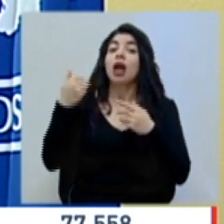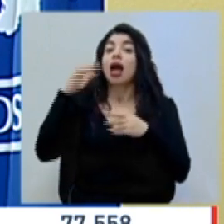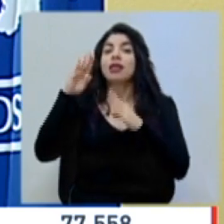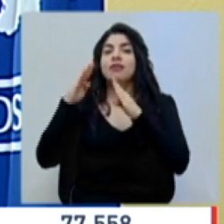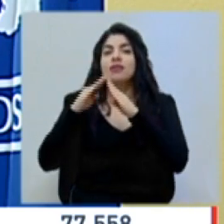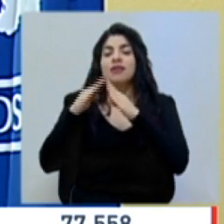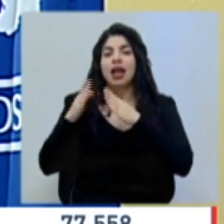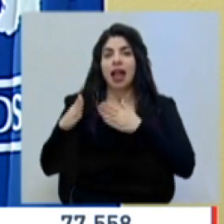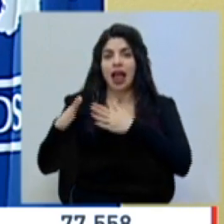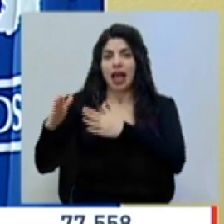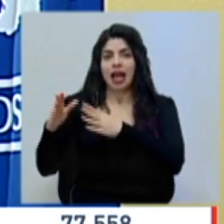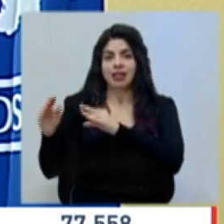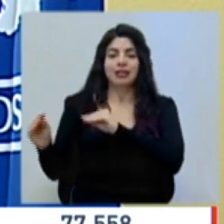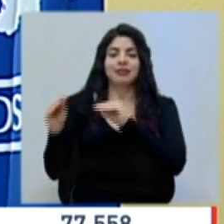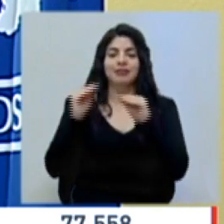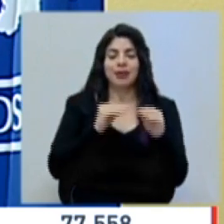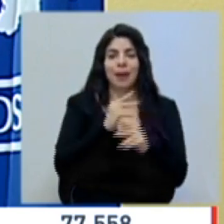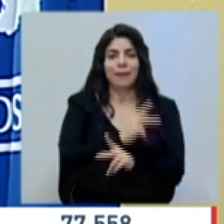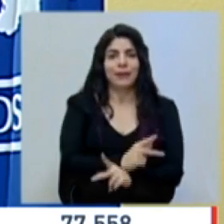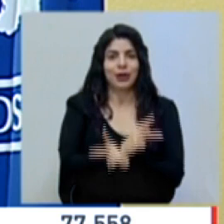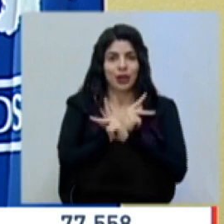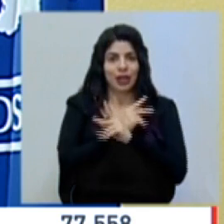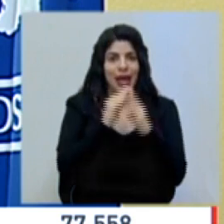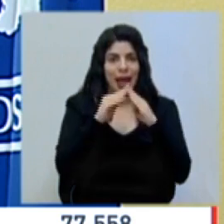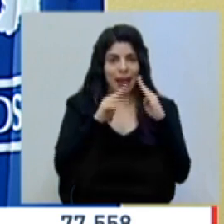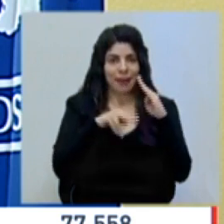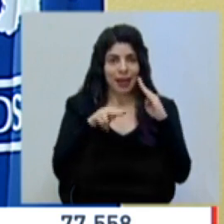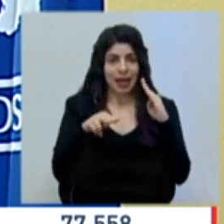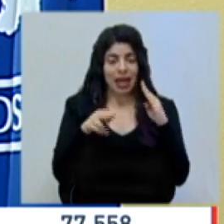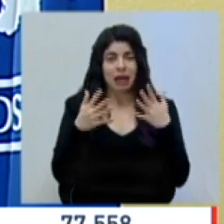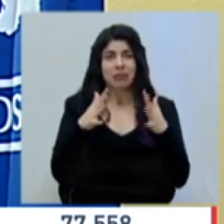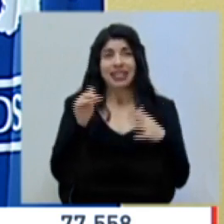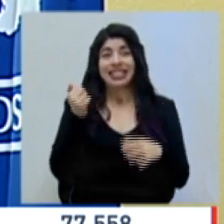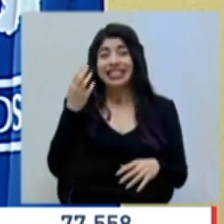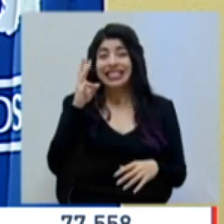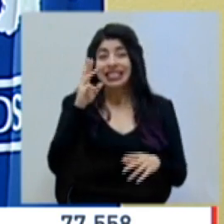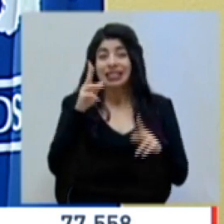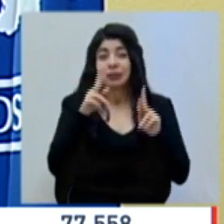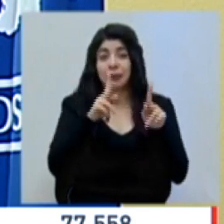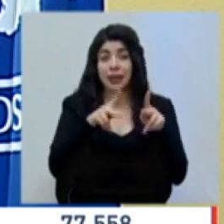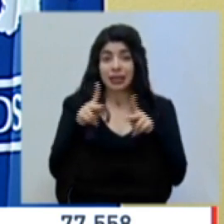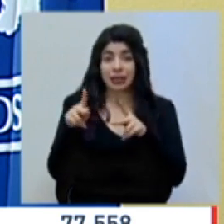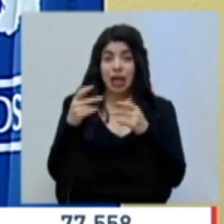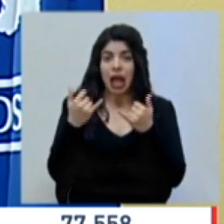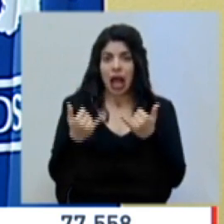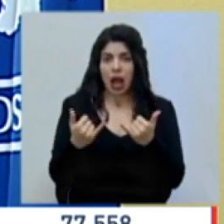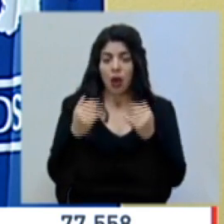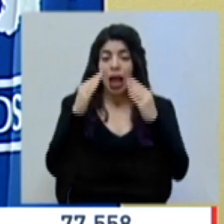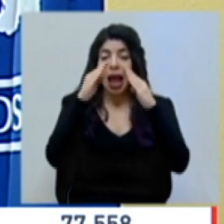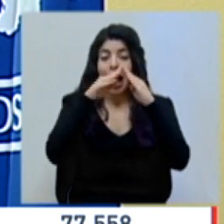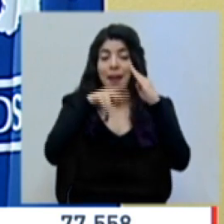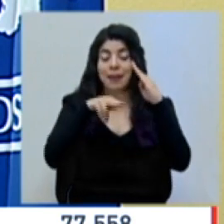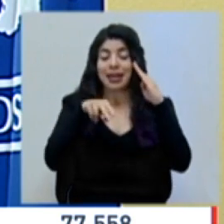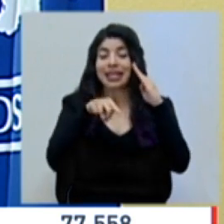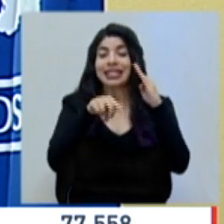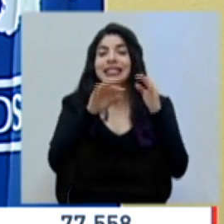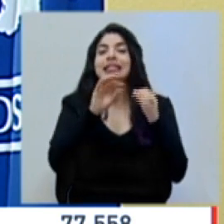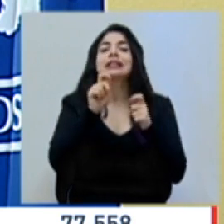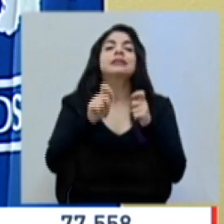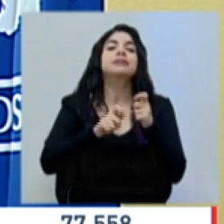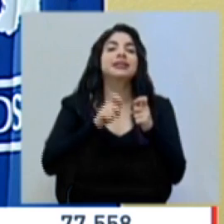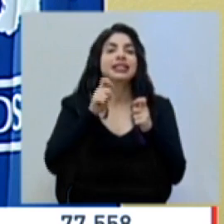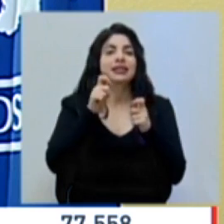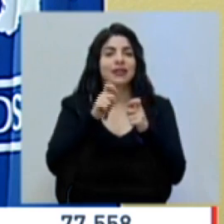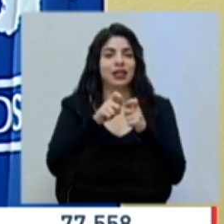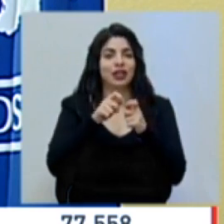calle en protección, en albergues, aproximadamente 16 personas en albergues específicos de los que se